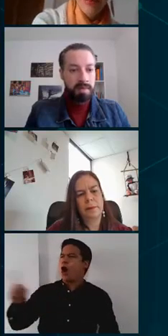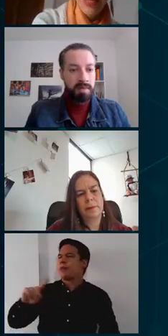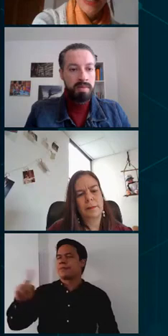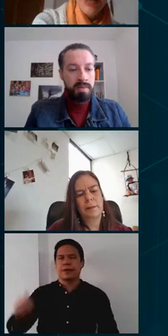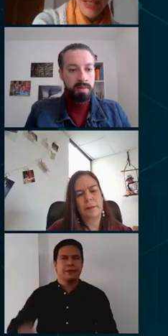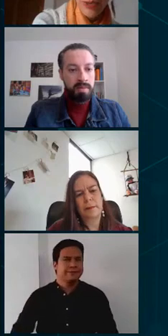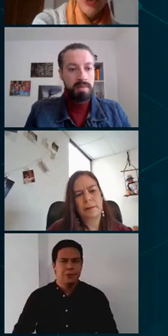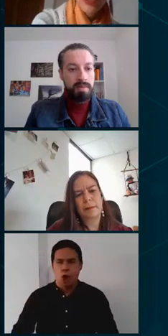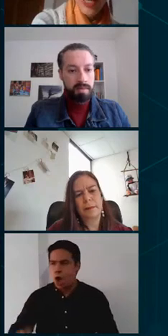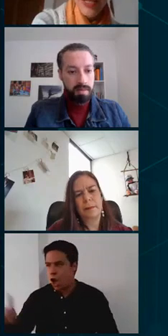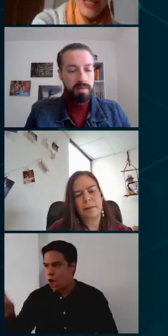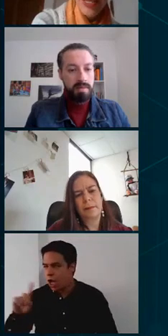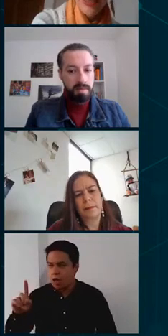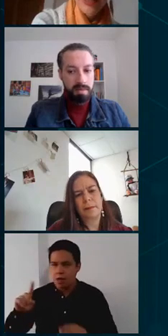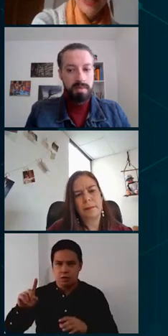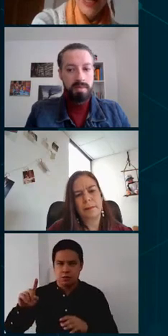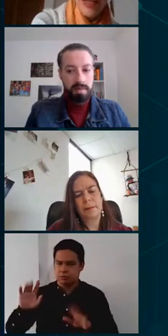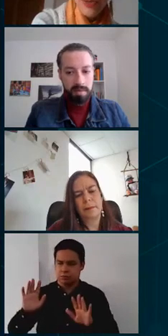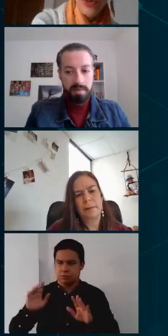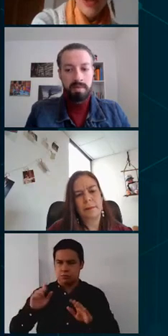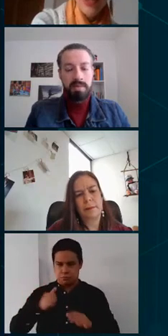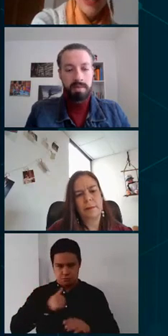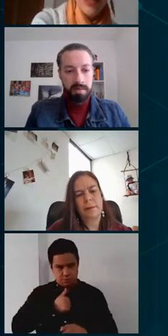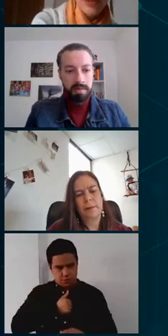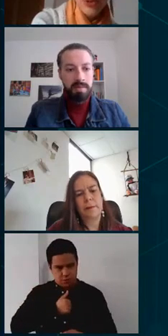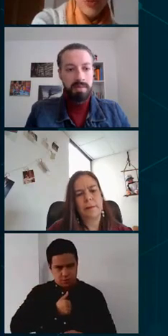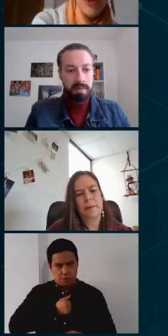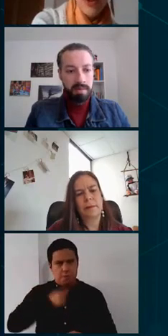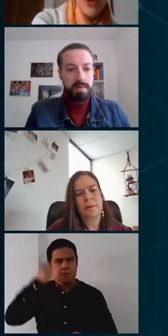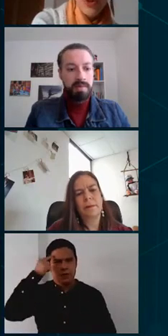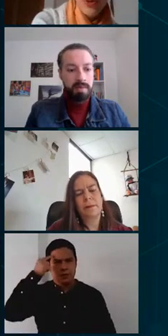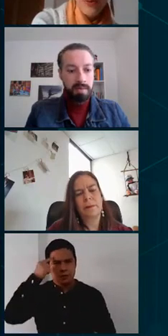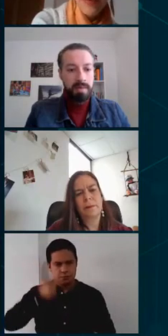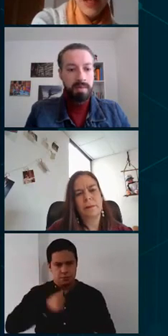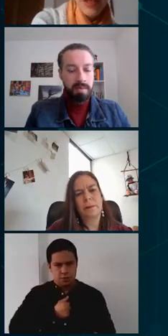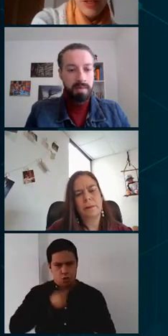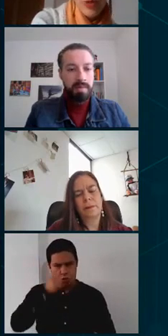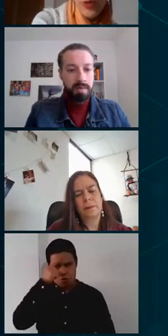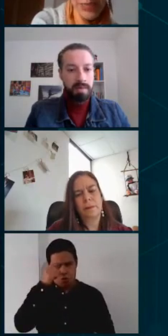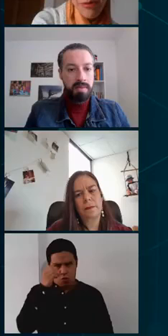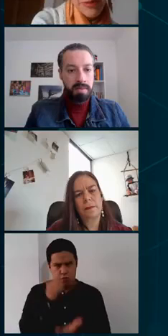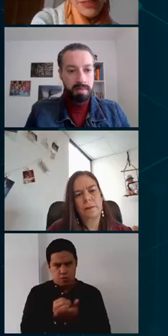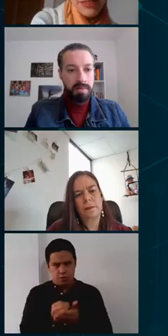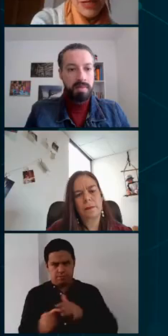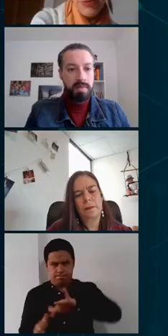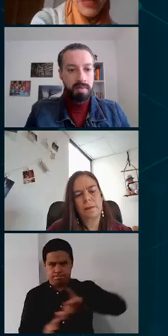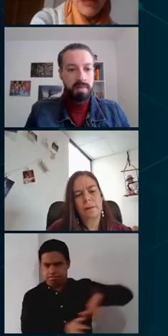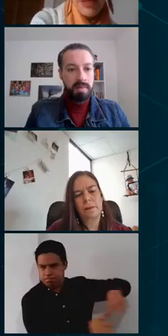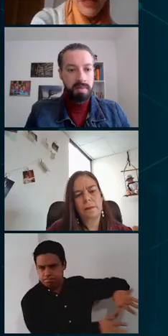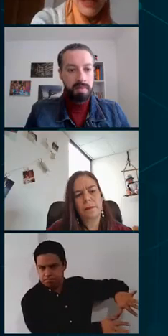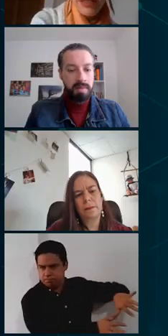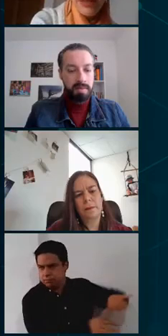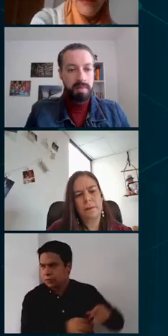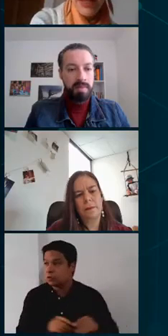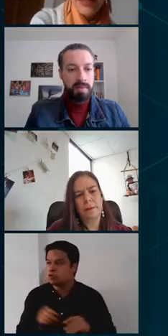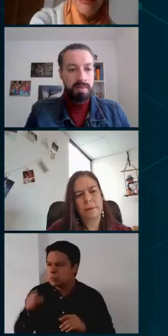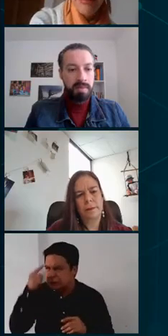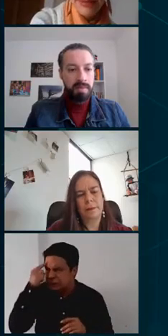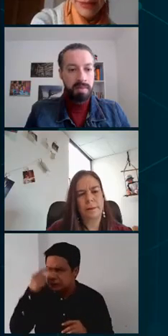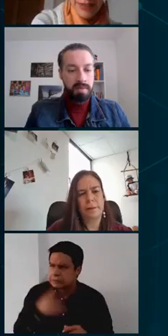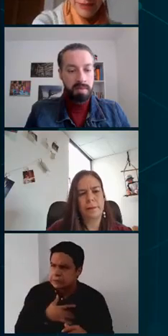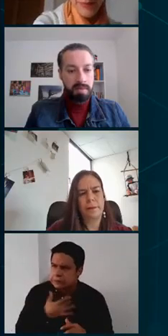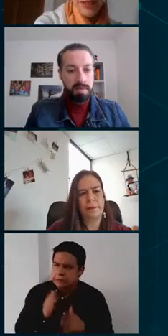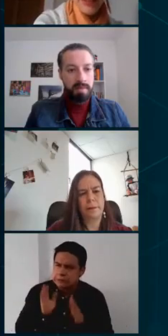que él ve, escucha y siente. ¿Listo? Eso es como lo último para cerrar como esta fase